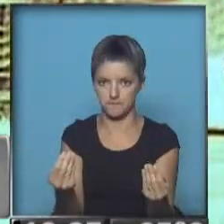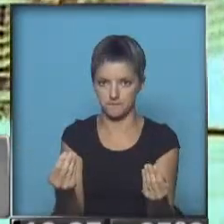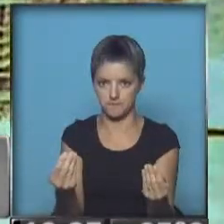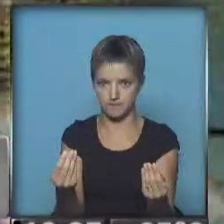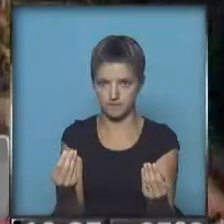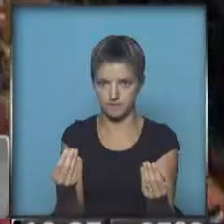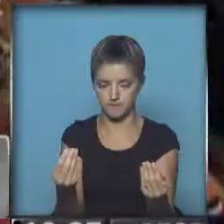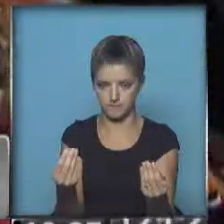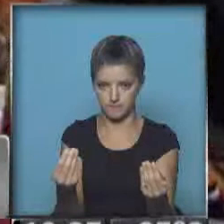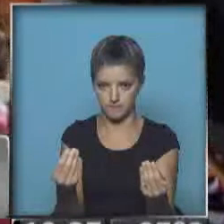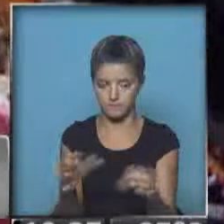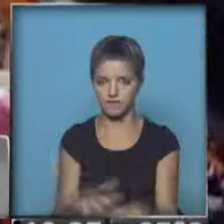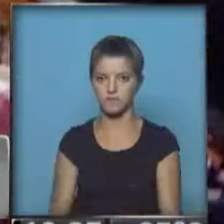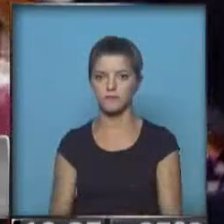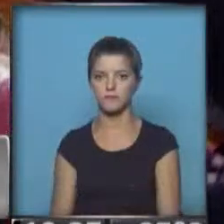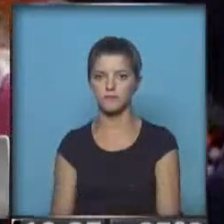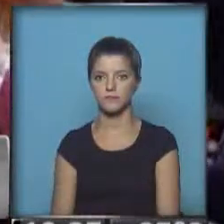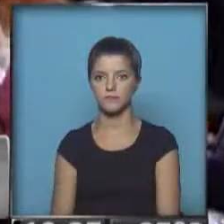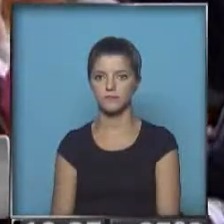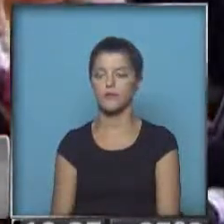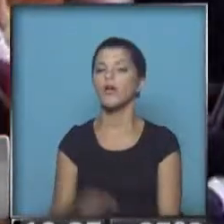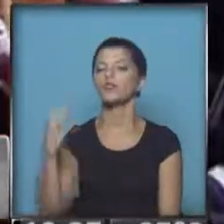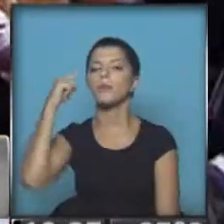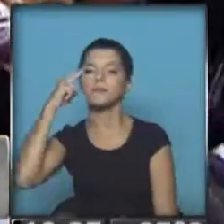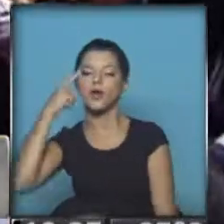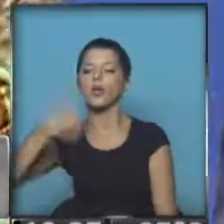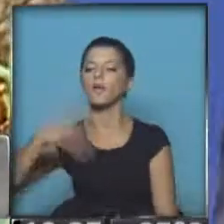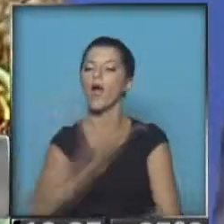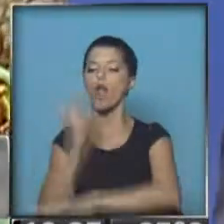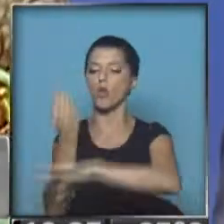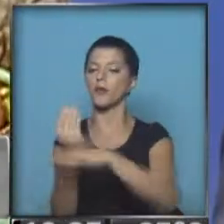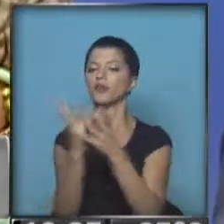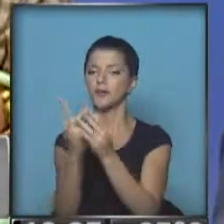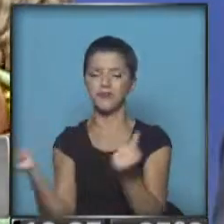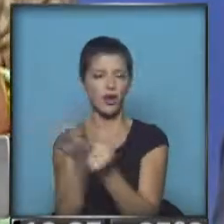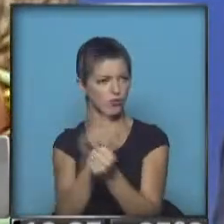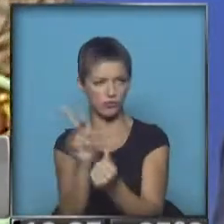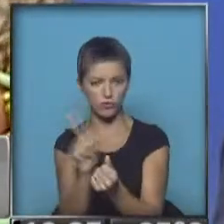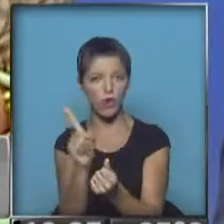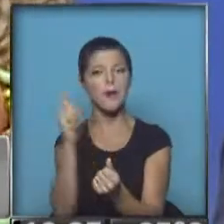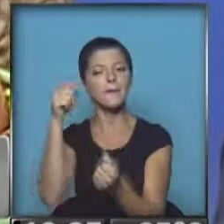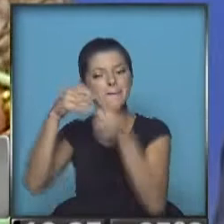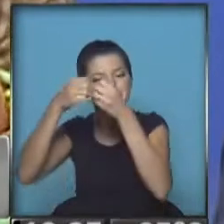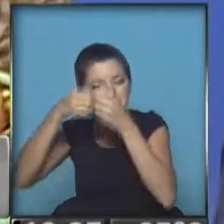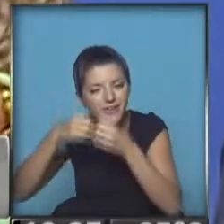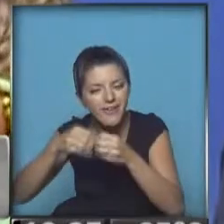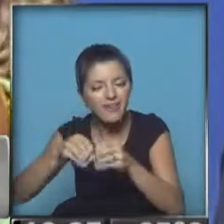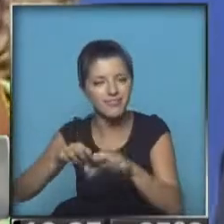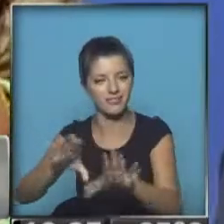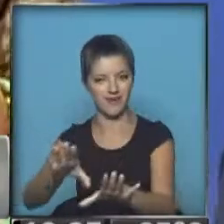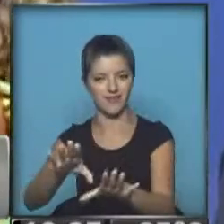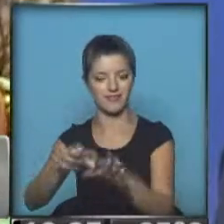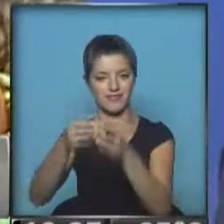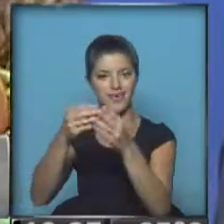que muy lejos de estar en un fin de ciclo, estamos entrando exactamente en